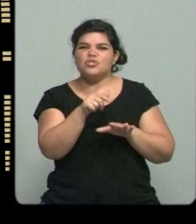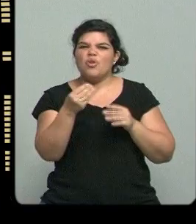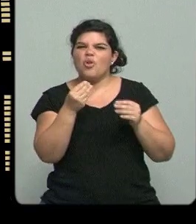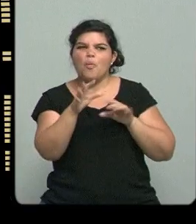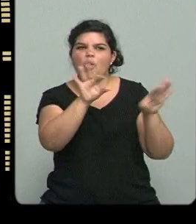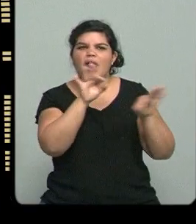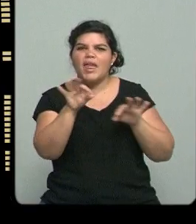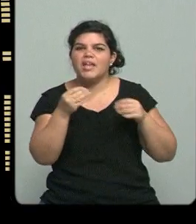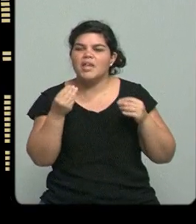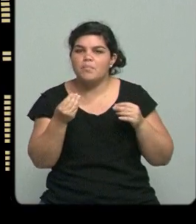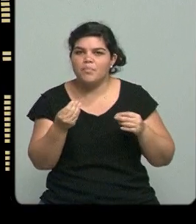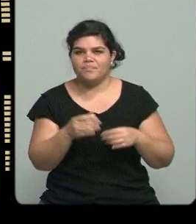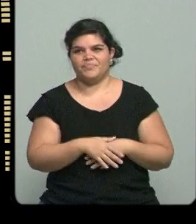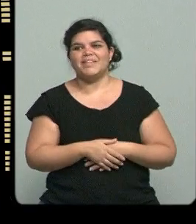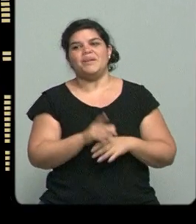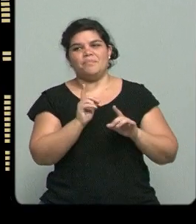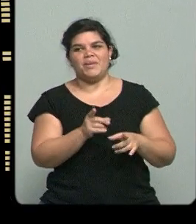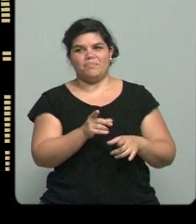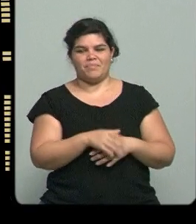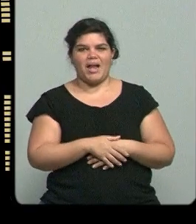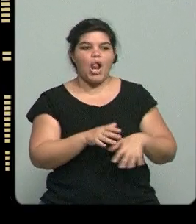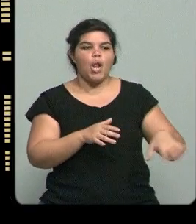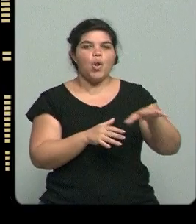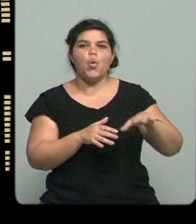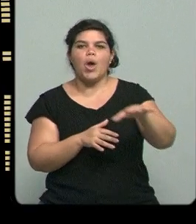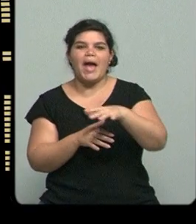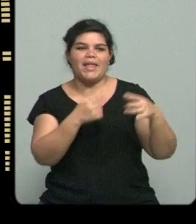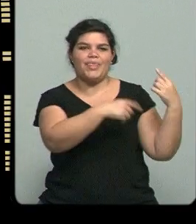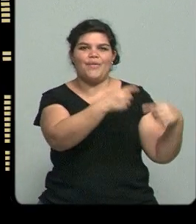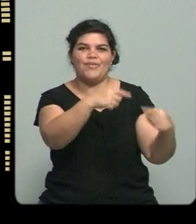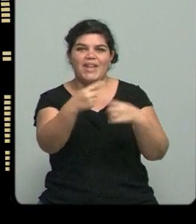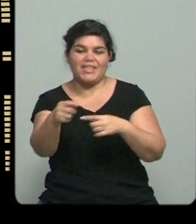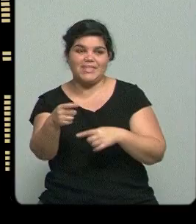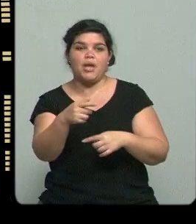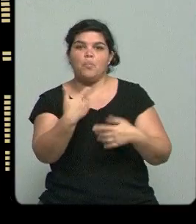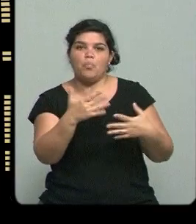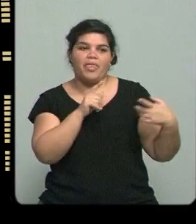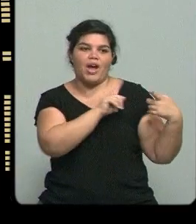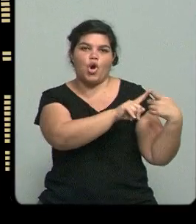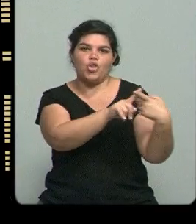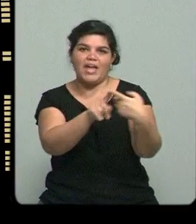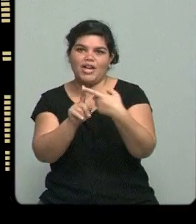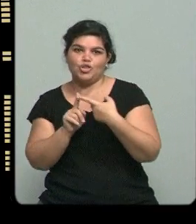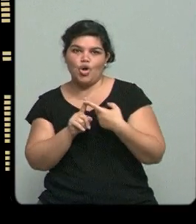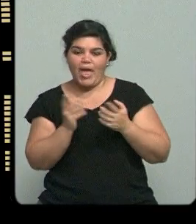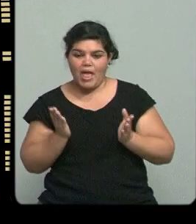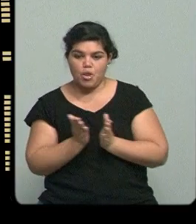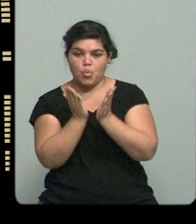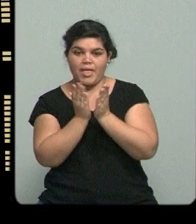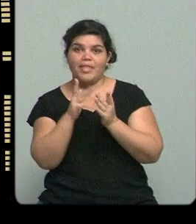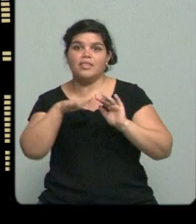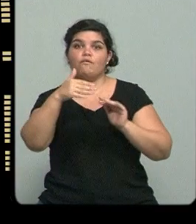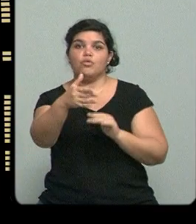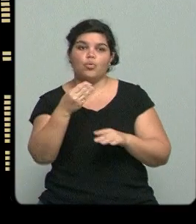asociadas a la Facultad de Educación, que son aquellas que nos brindan espacios para que nuestros estudiantes hagan las prácticas, porque